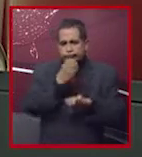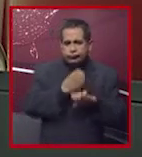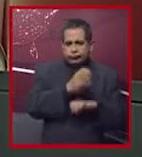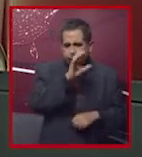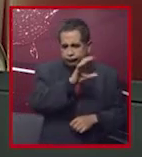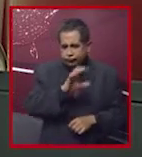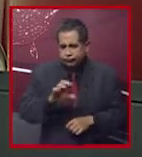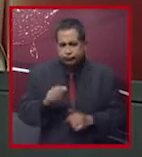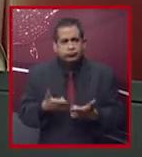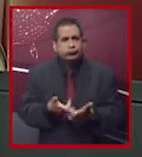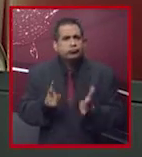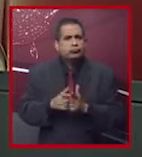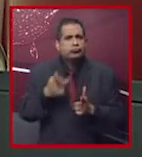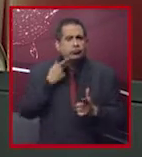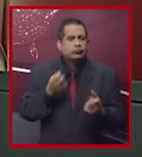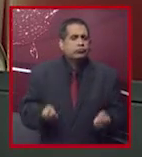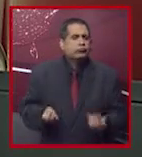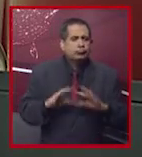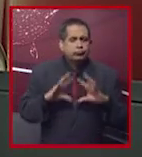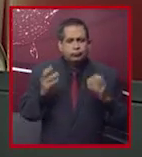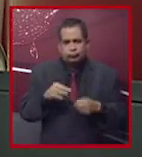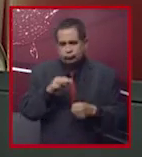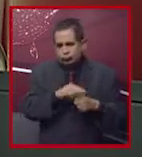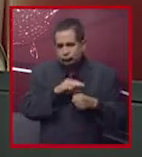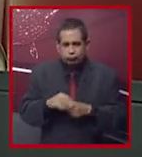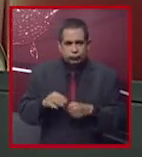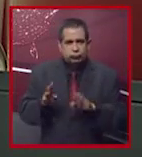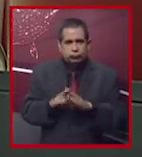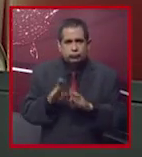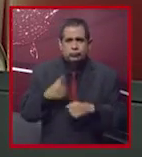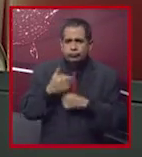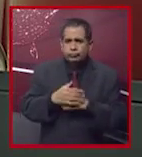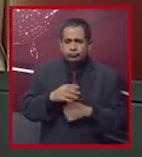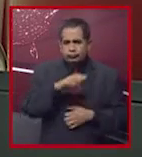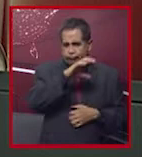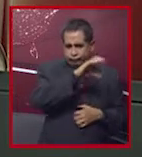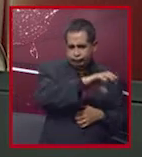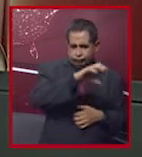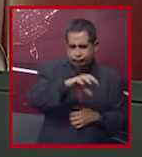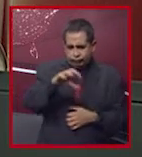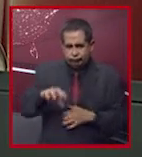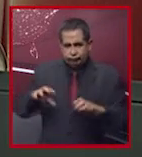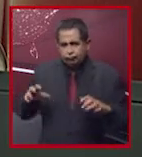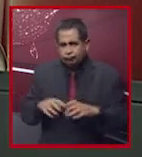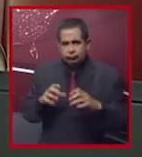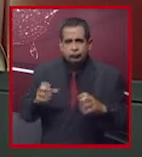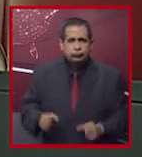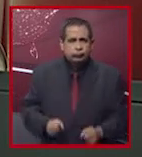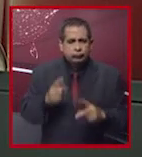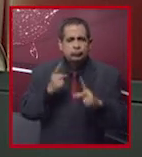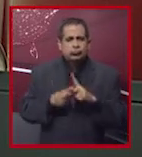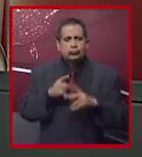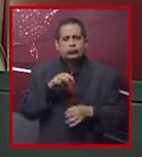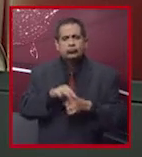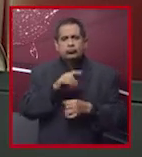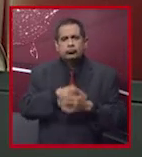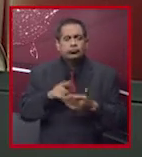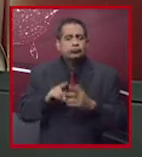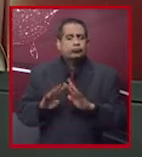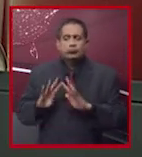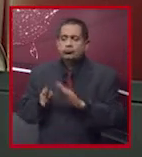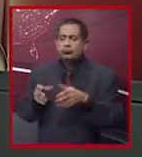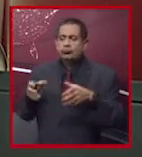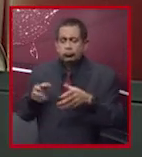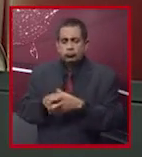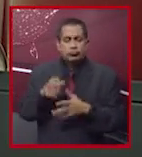y por partido político también, que tiene que ver con circunscripciones. Las fuerzas políticas obtuvieron el siguiente porcentaje de votos para integrar